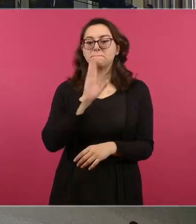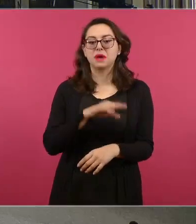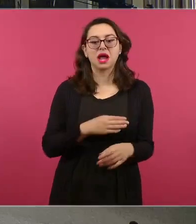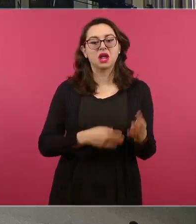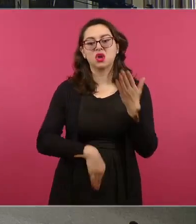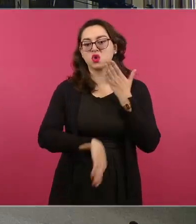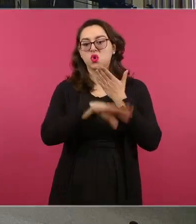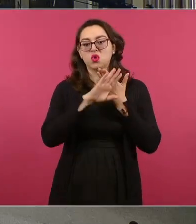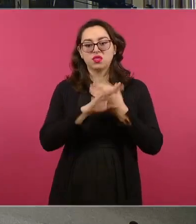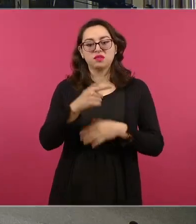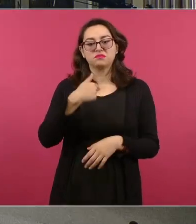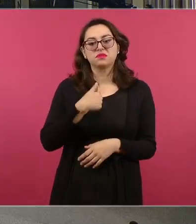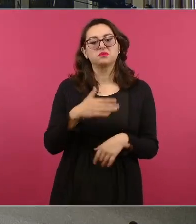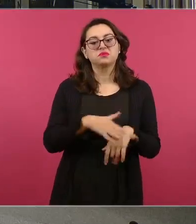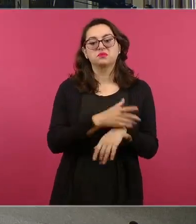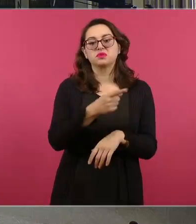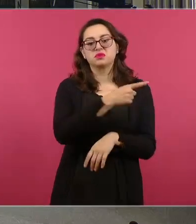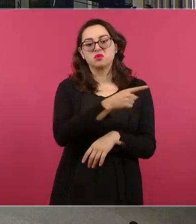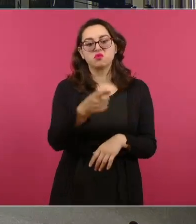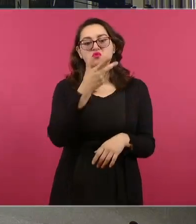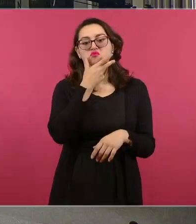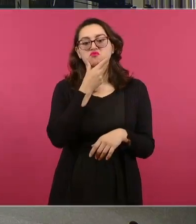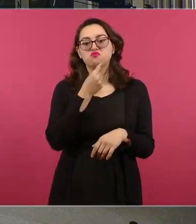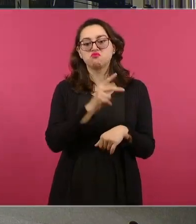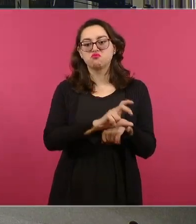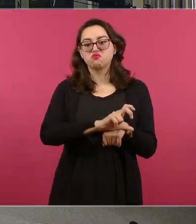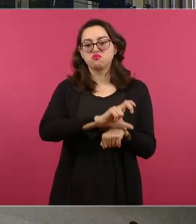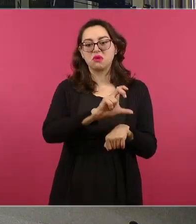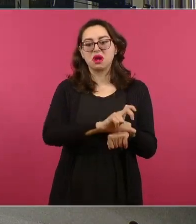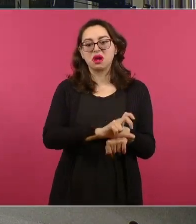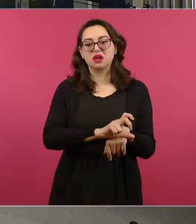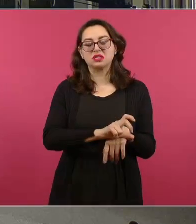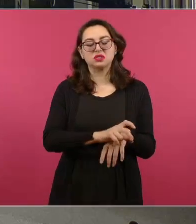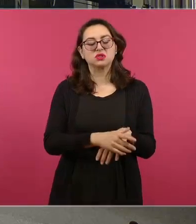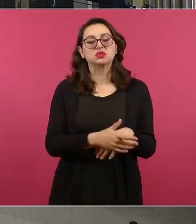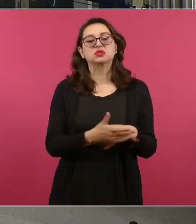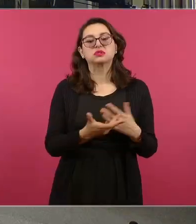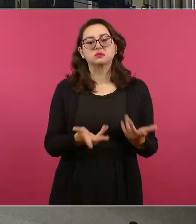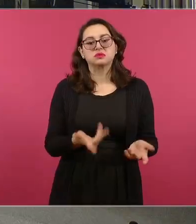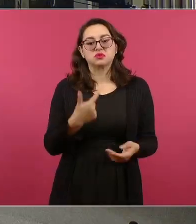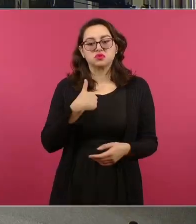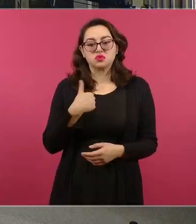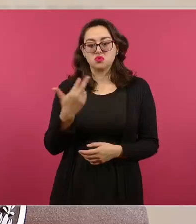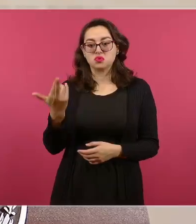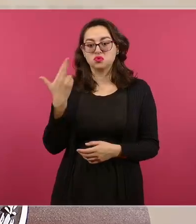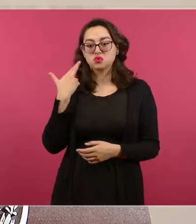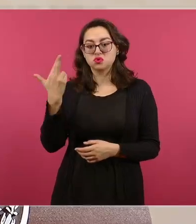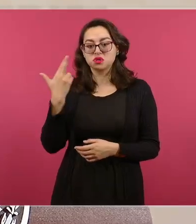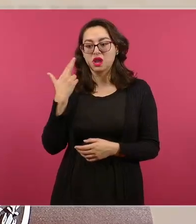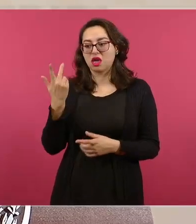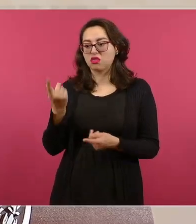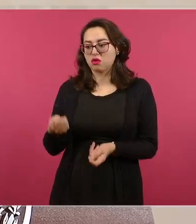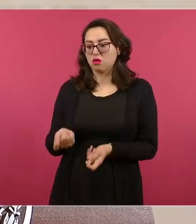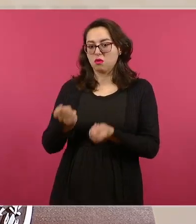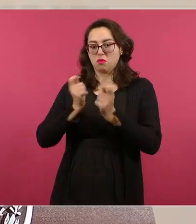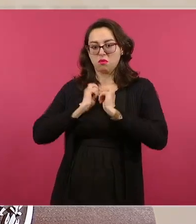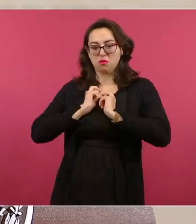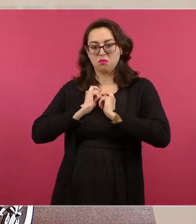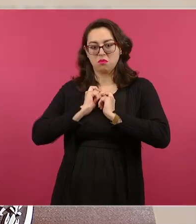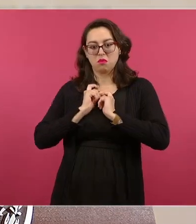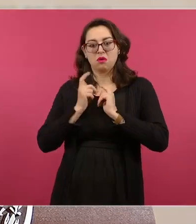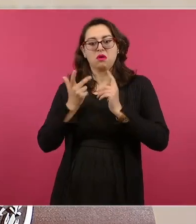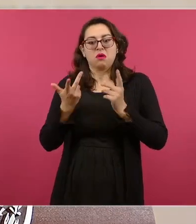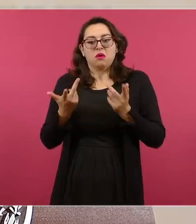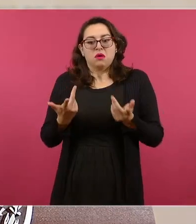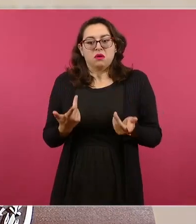nada, y también pues otros radiodifusores. Yo fui radiodifusora por herencia, por mi marido, dos radios,